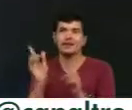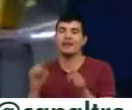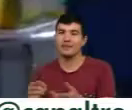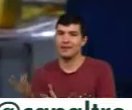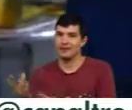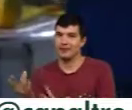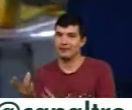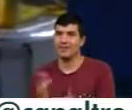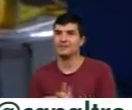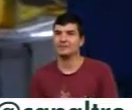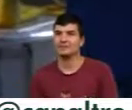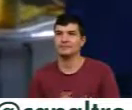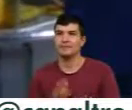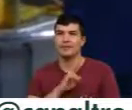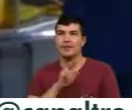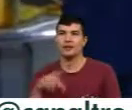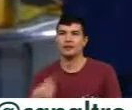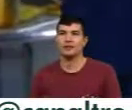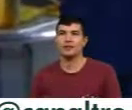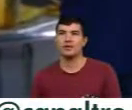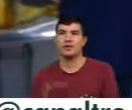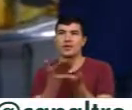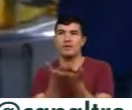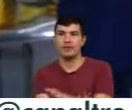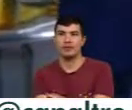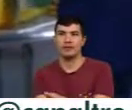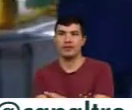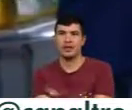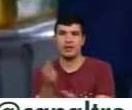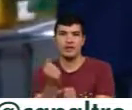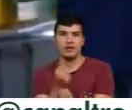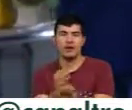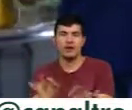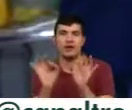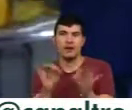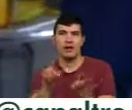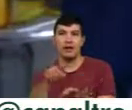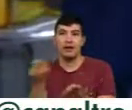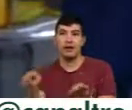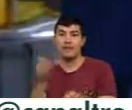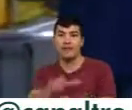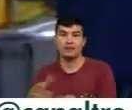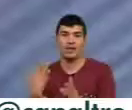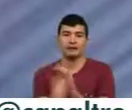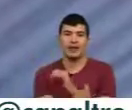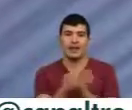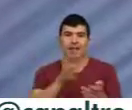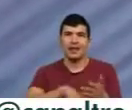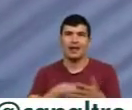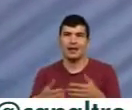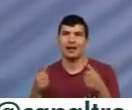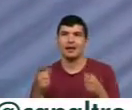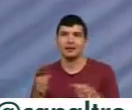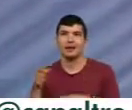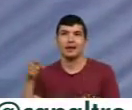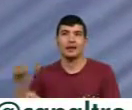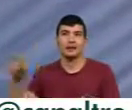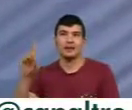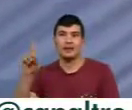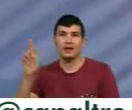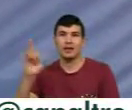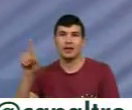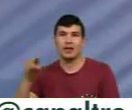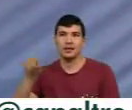esperanza. Estamos ofreciéndole un empleo digno para esas personas que salen de las cárceles. Ella es Beisy